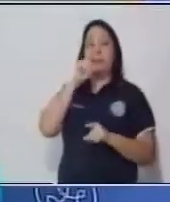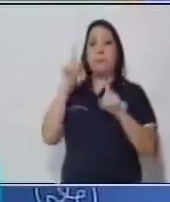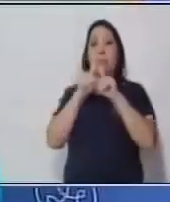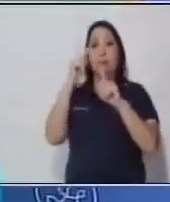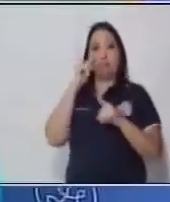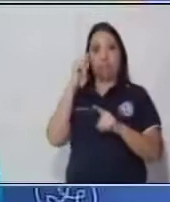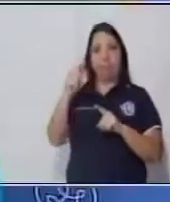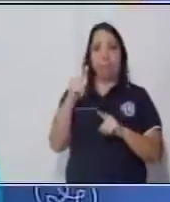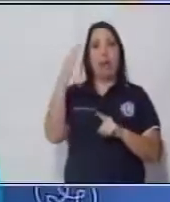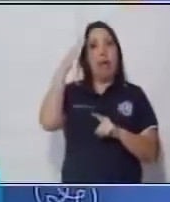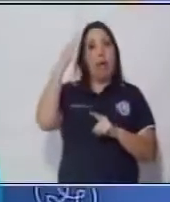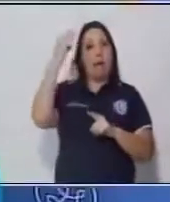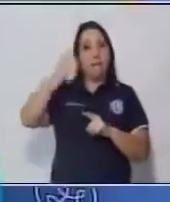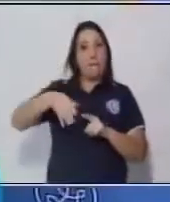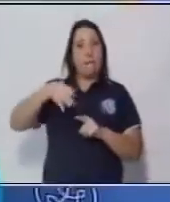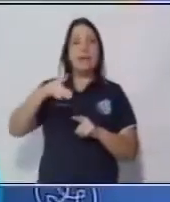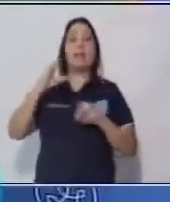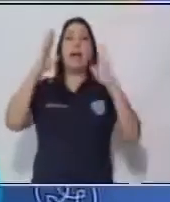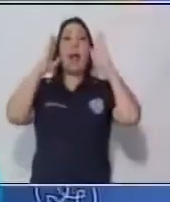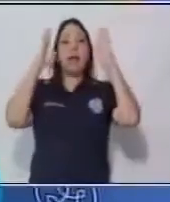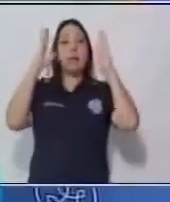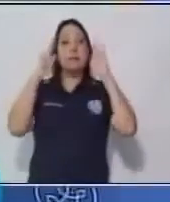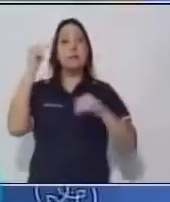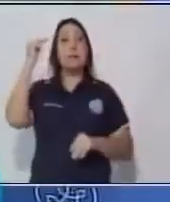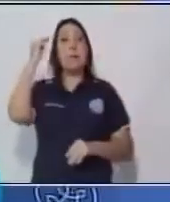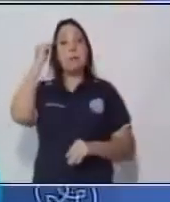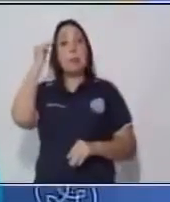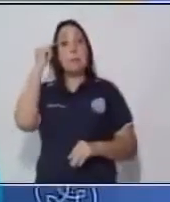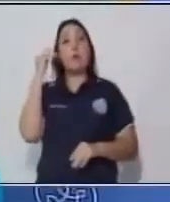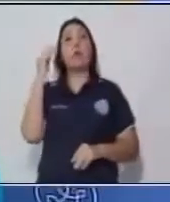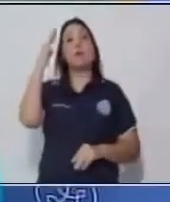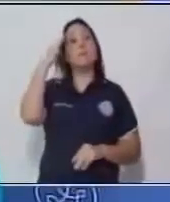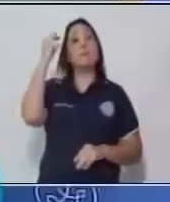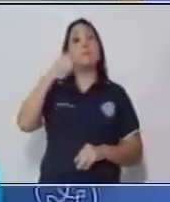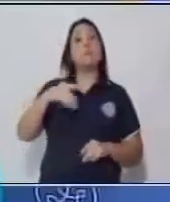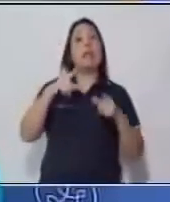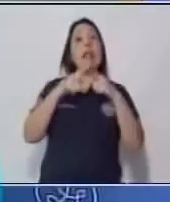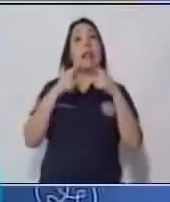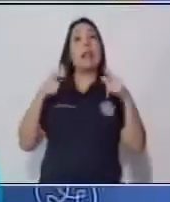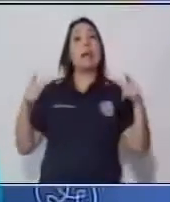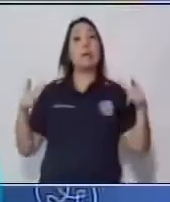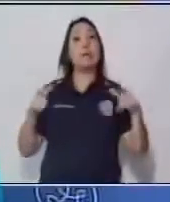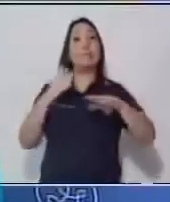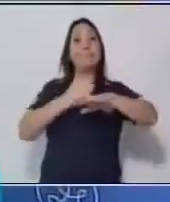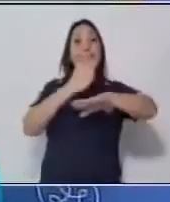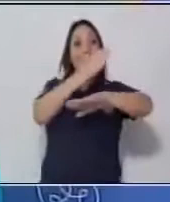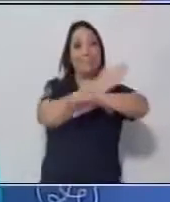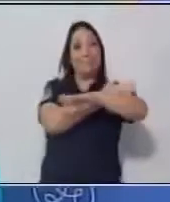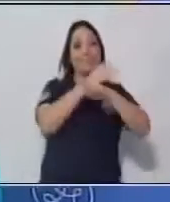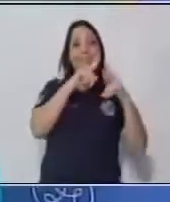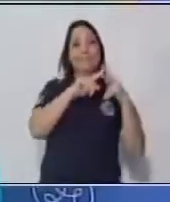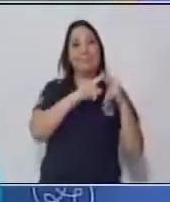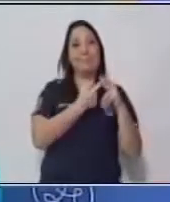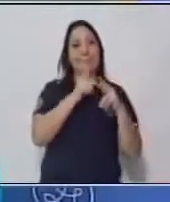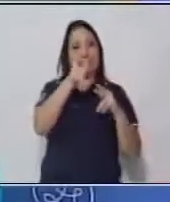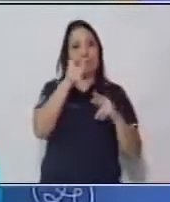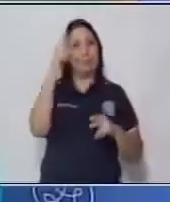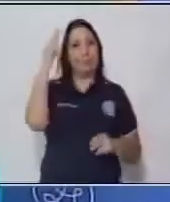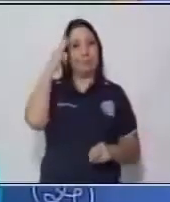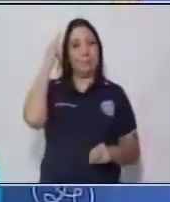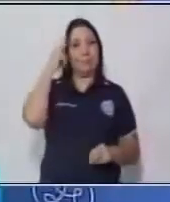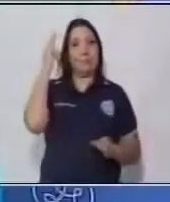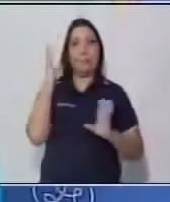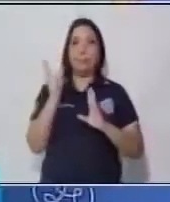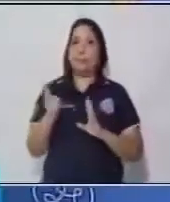habilidades y destrezas como la atención, la memoria y habilidad lingüística. Antes de empezar, te recomiendo que laves